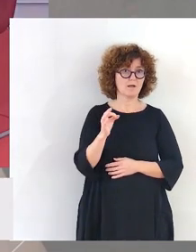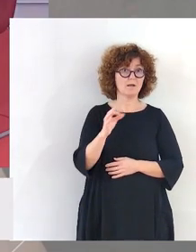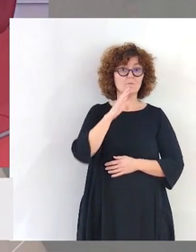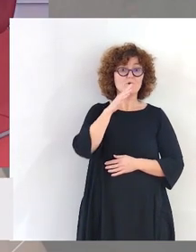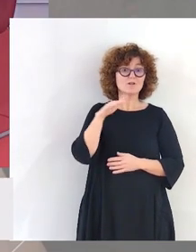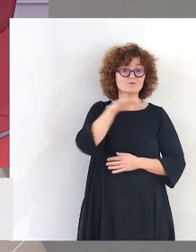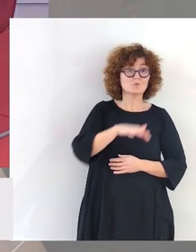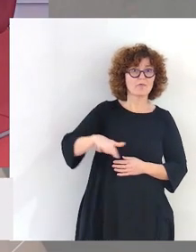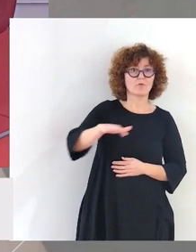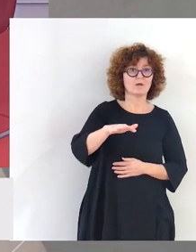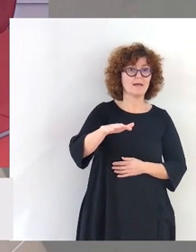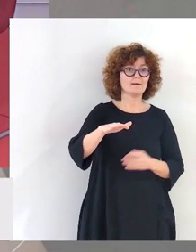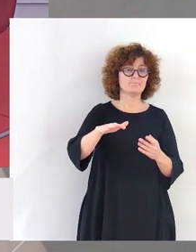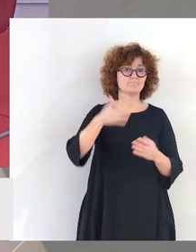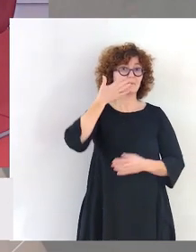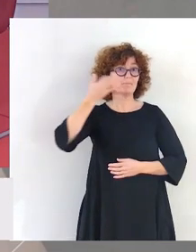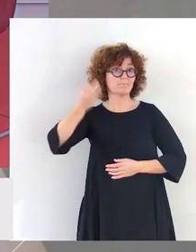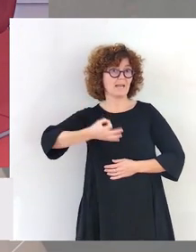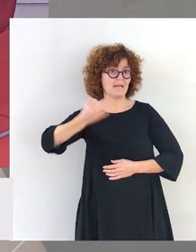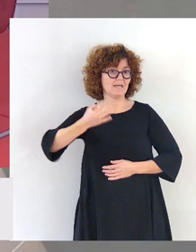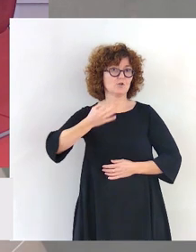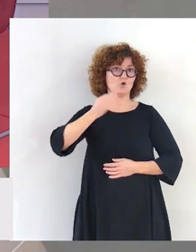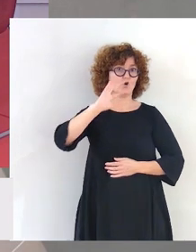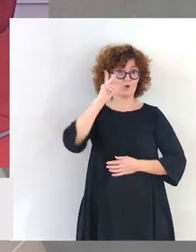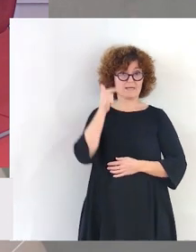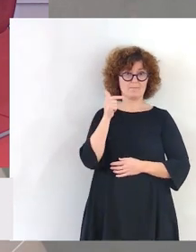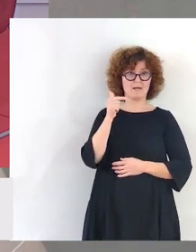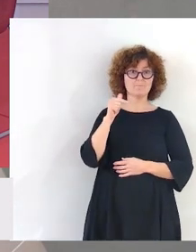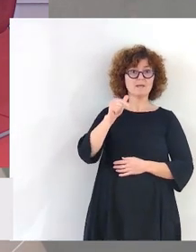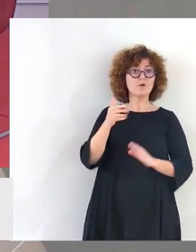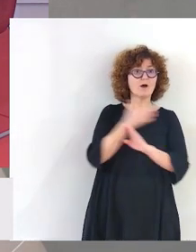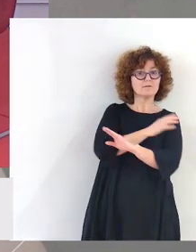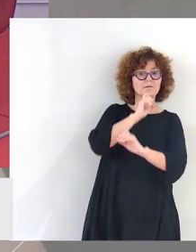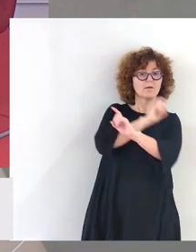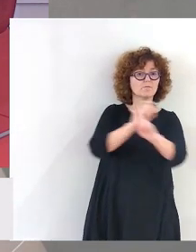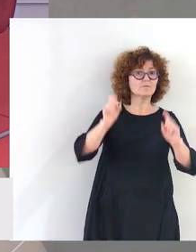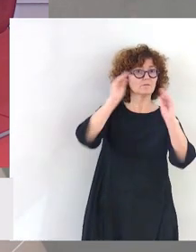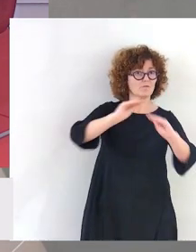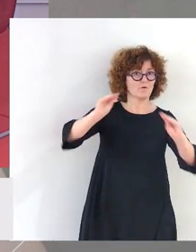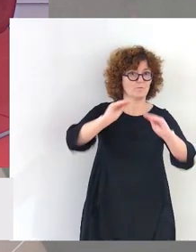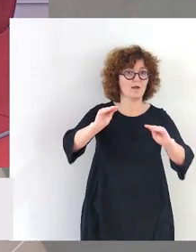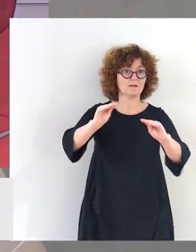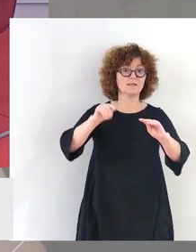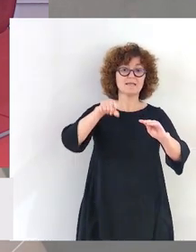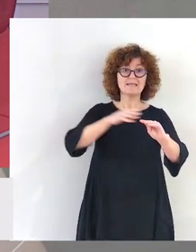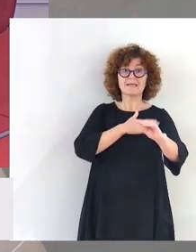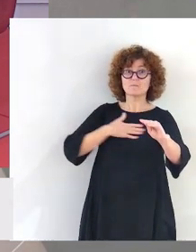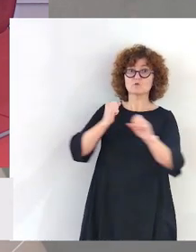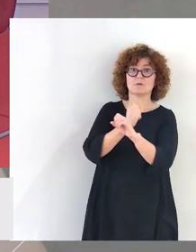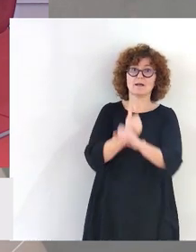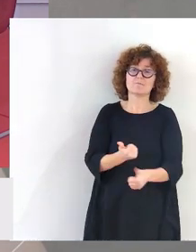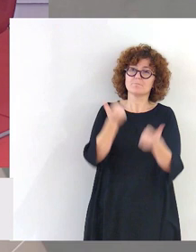expuesta a a los eventos climáticos que es otra de las cosas en las que intentamos trabajar sobre todo con otro Pilar que es más el